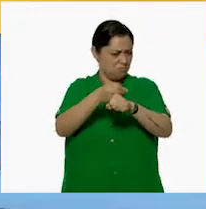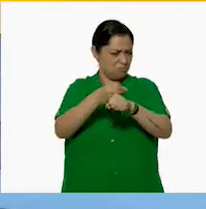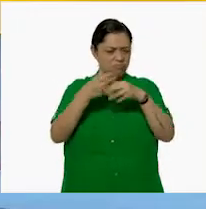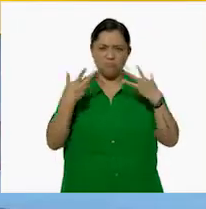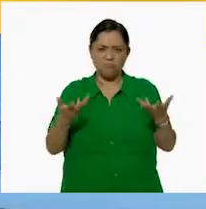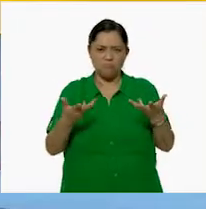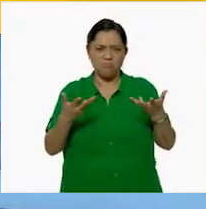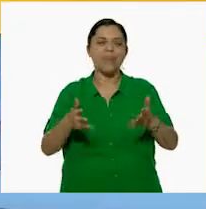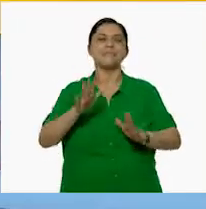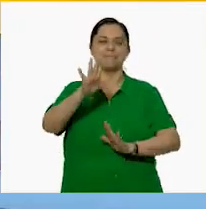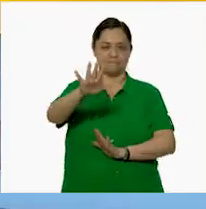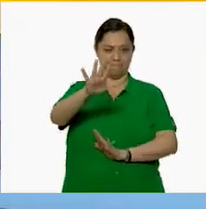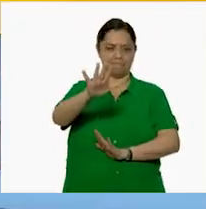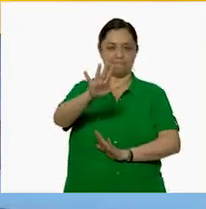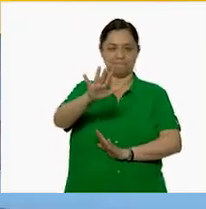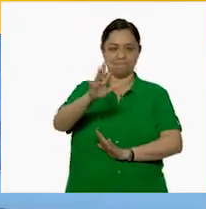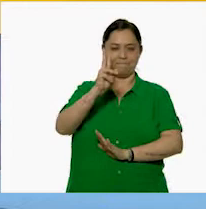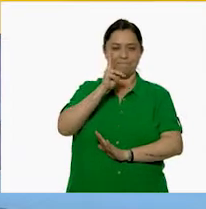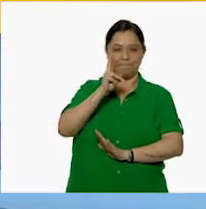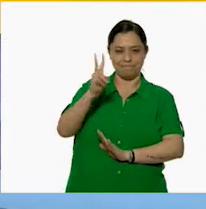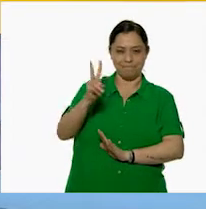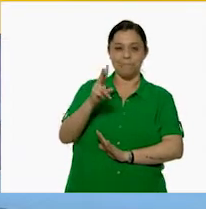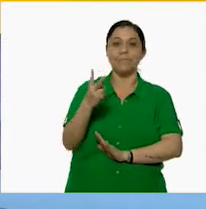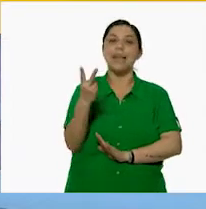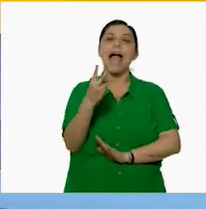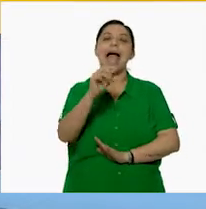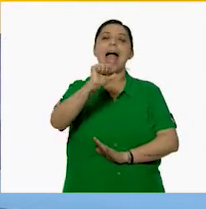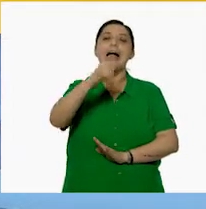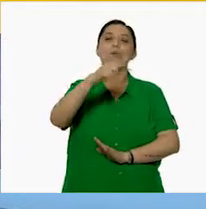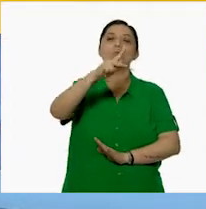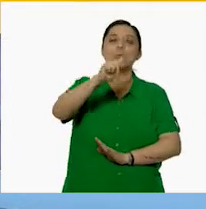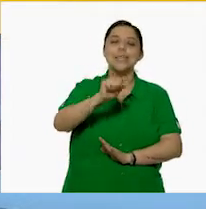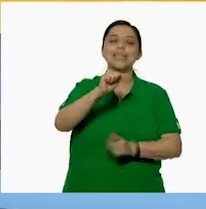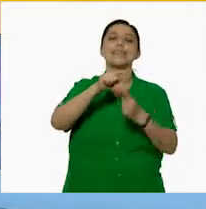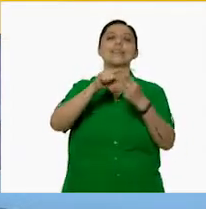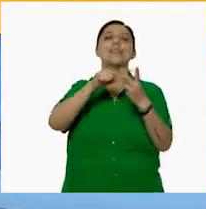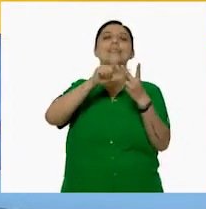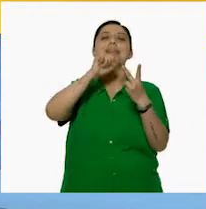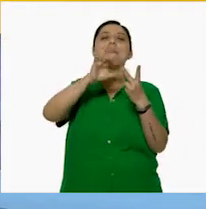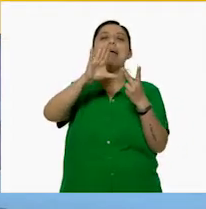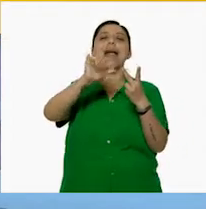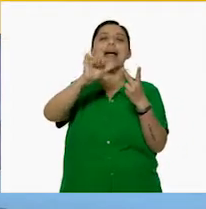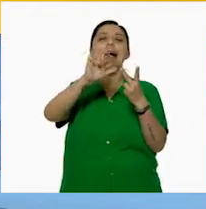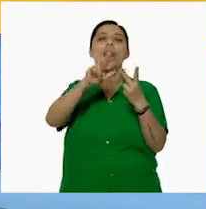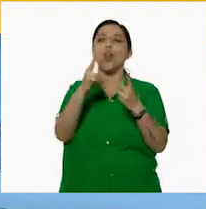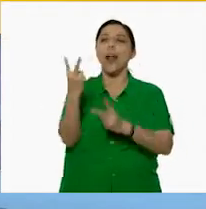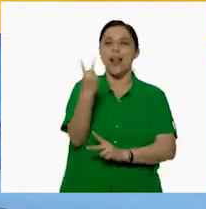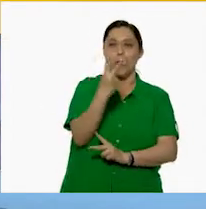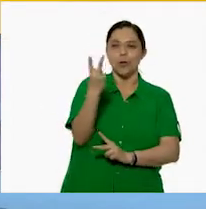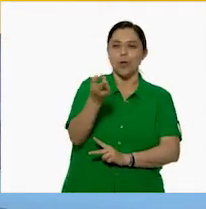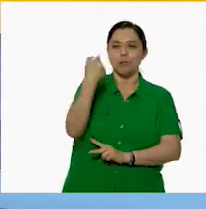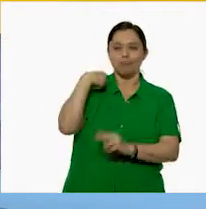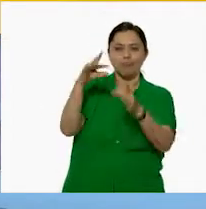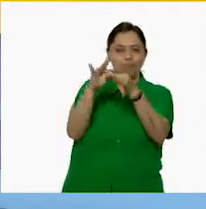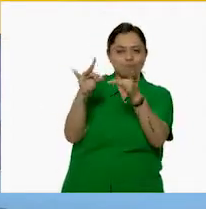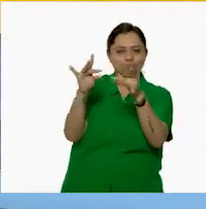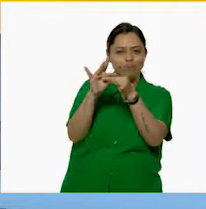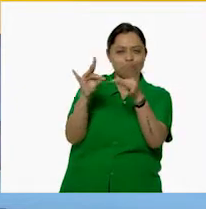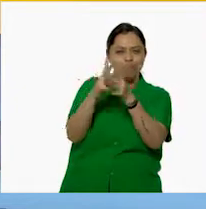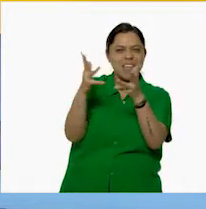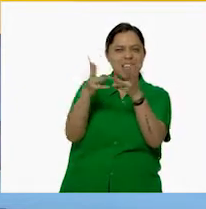¿Qué te parece si dejamos que Agustín y Carola nos cuenten lo que están haciendo y tal vez así se te refresca